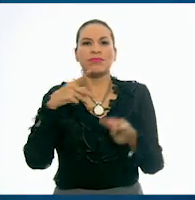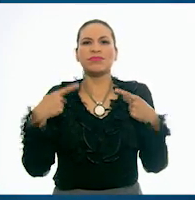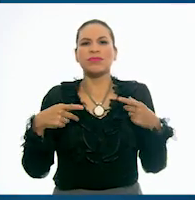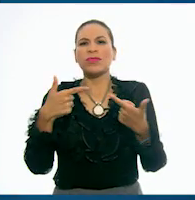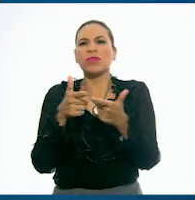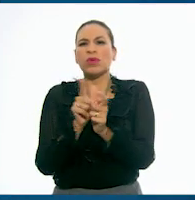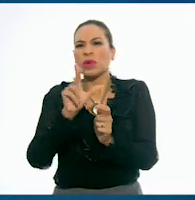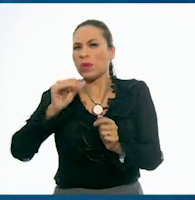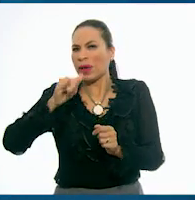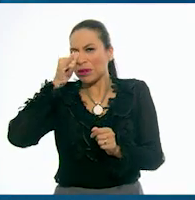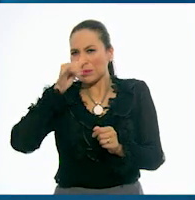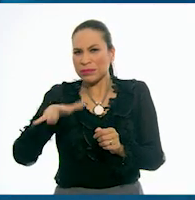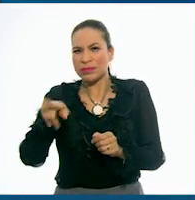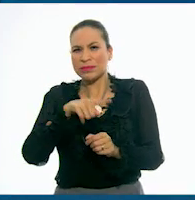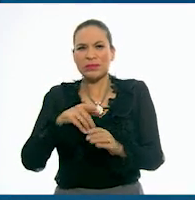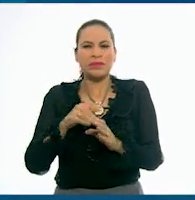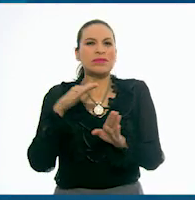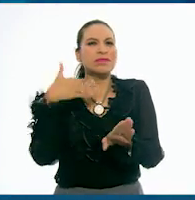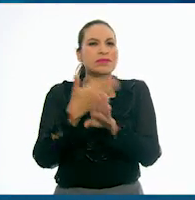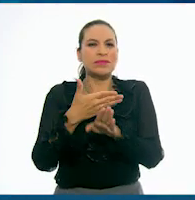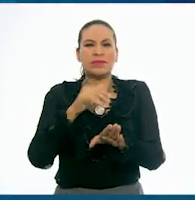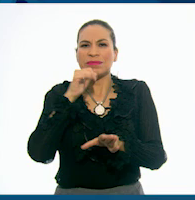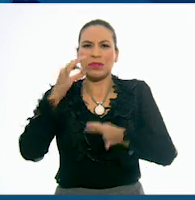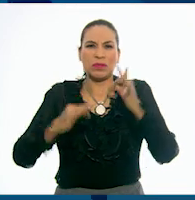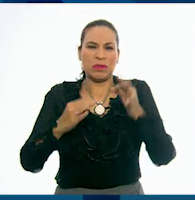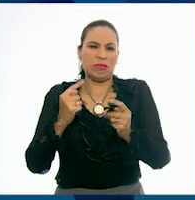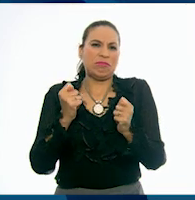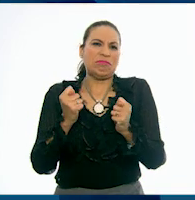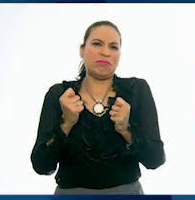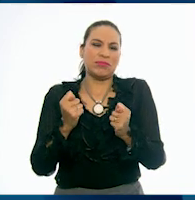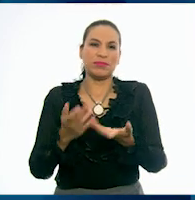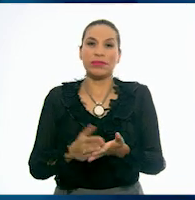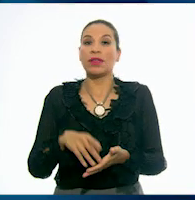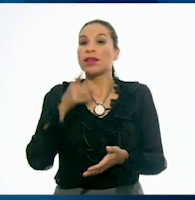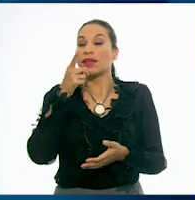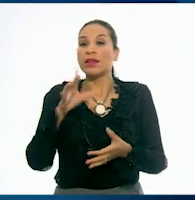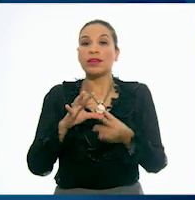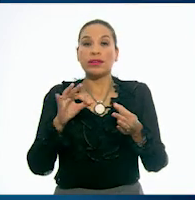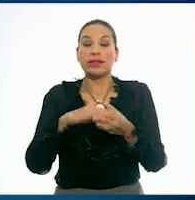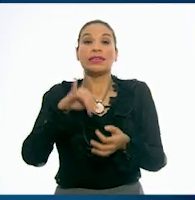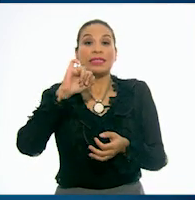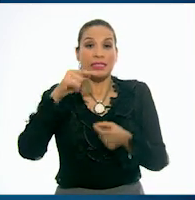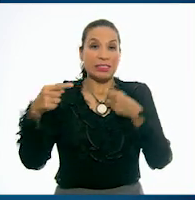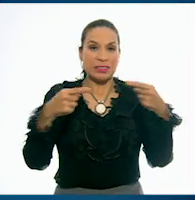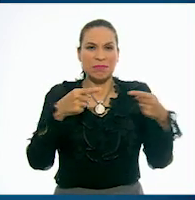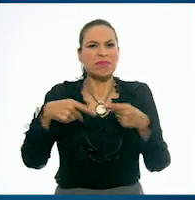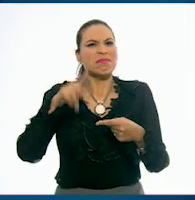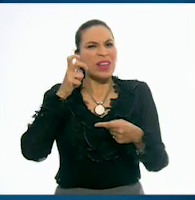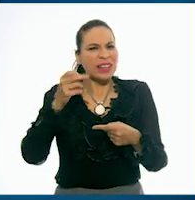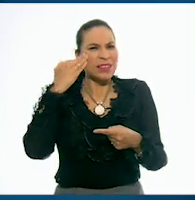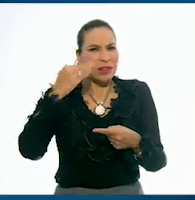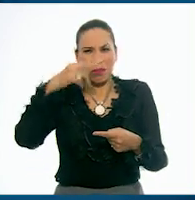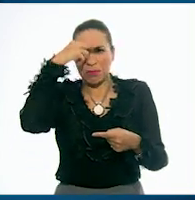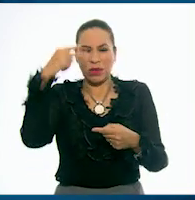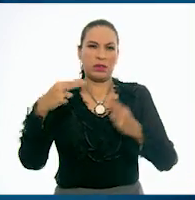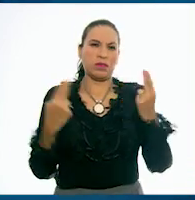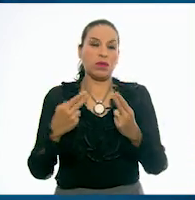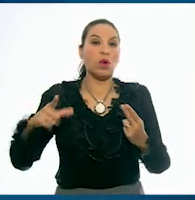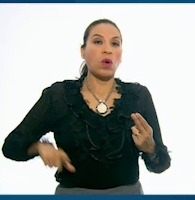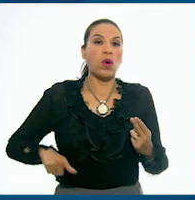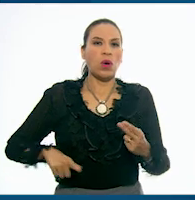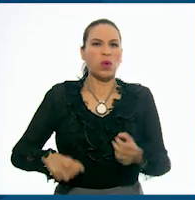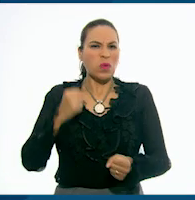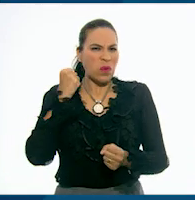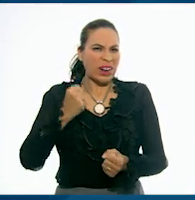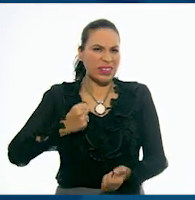bandidos sin juicio previo. Es importante señalar que... Pues sí, Carola, pero en esa época México necesitaba de un gobierno